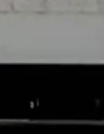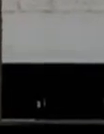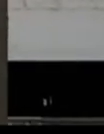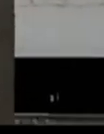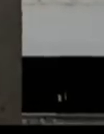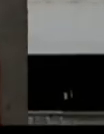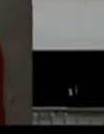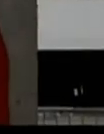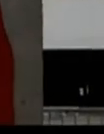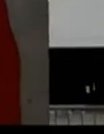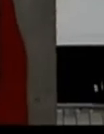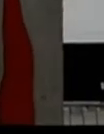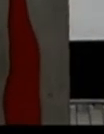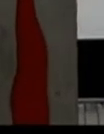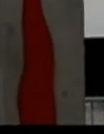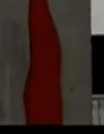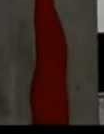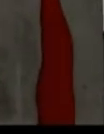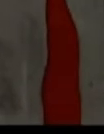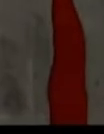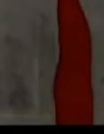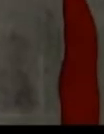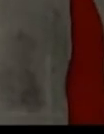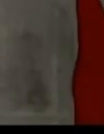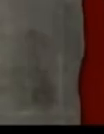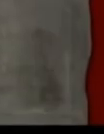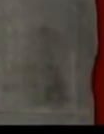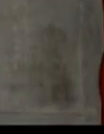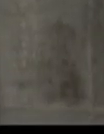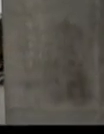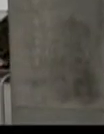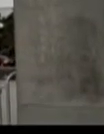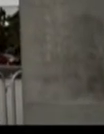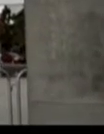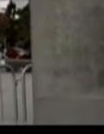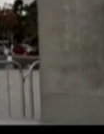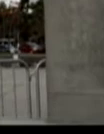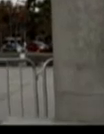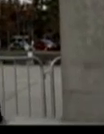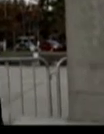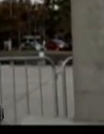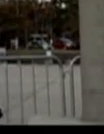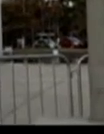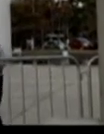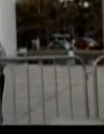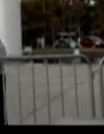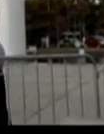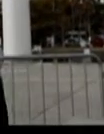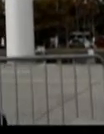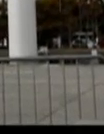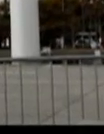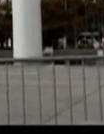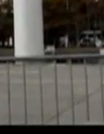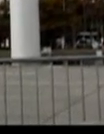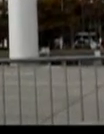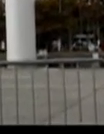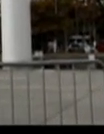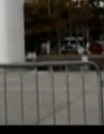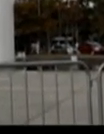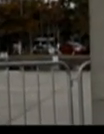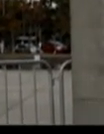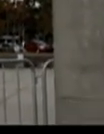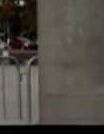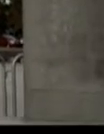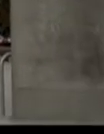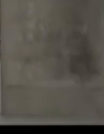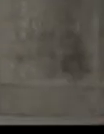abierto a todas las representaciones diplomáticas y a todos los pueblos latinoamericanos para que convivan entre ellos. Tenemos aquí al fondo el Salón